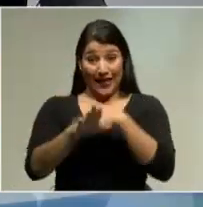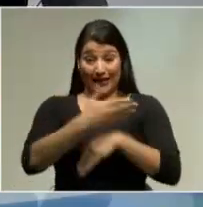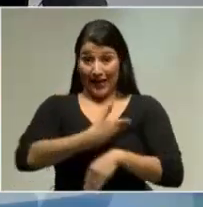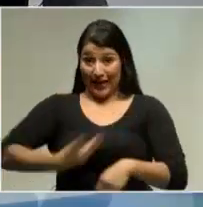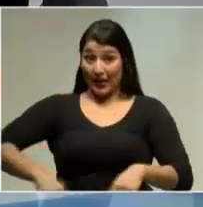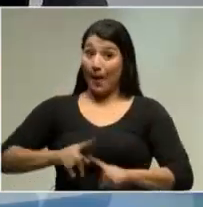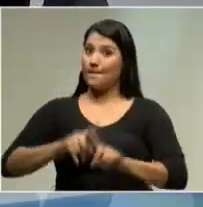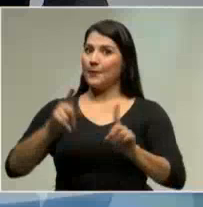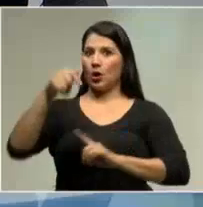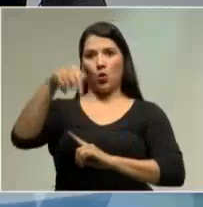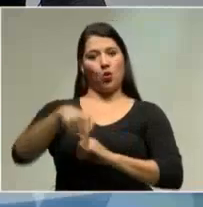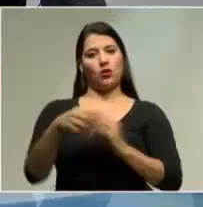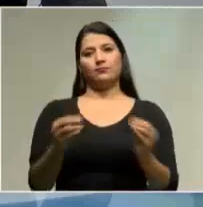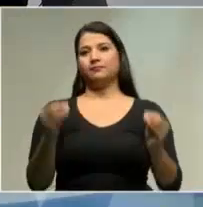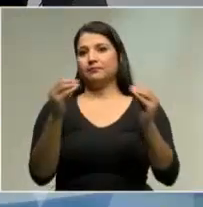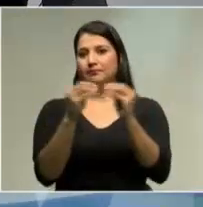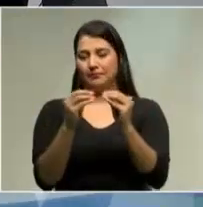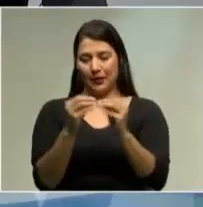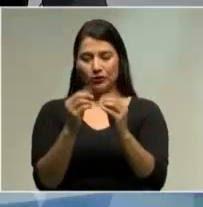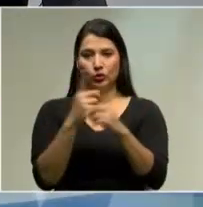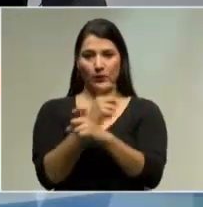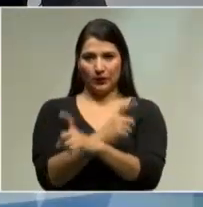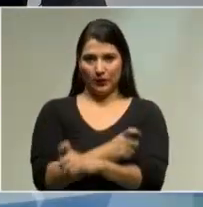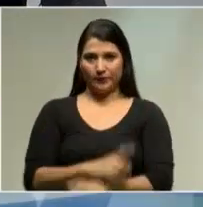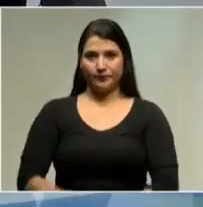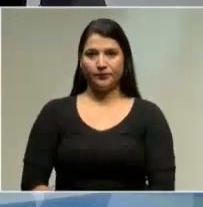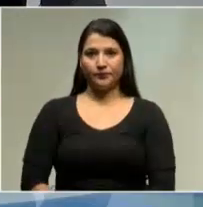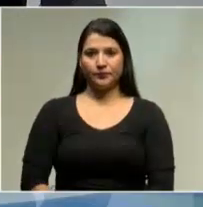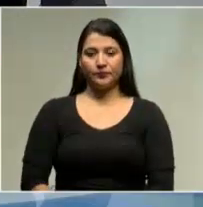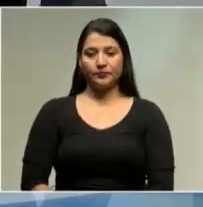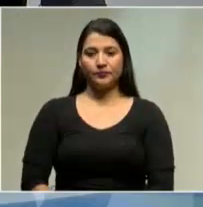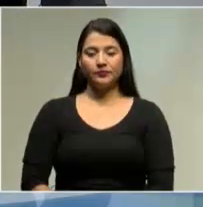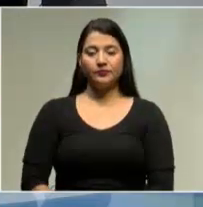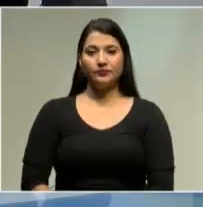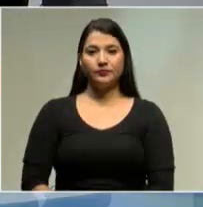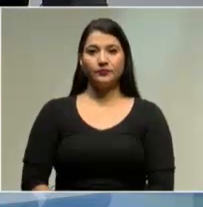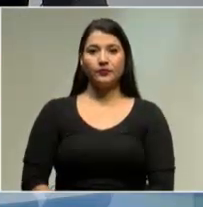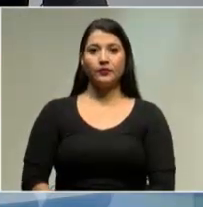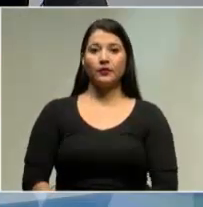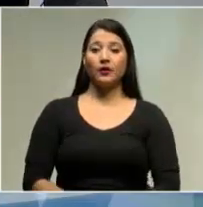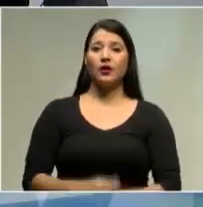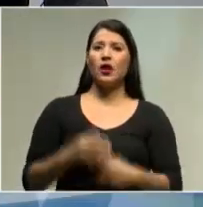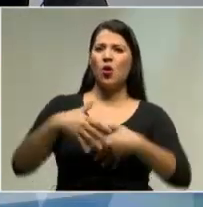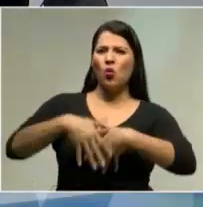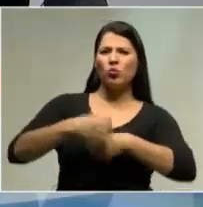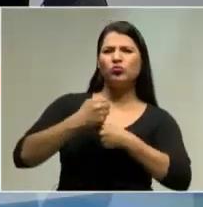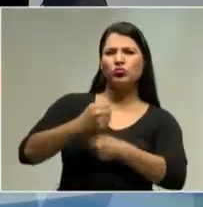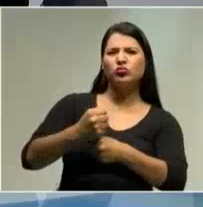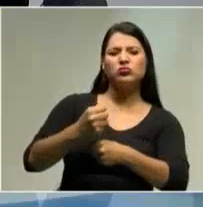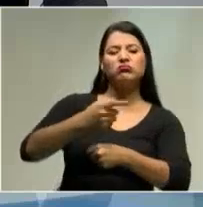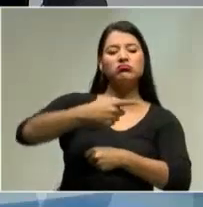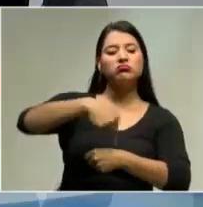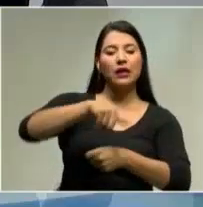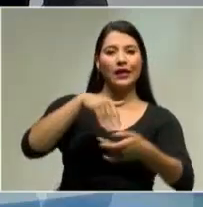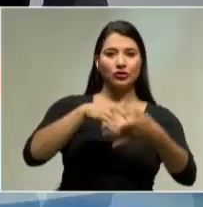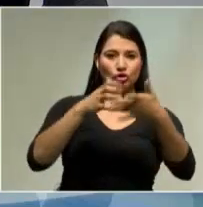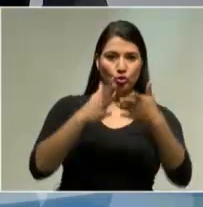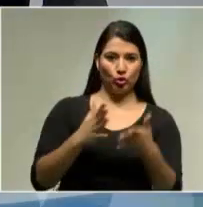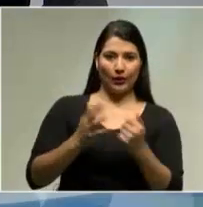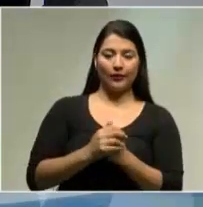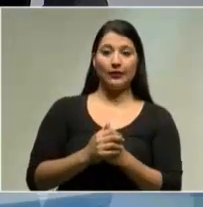hoy particularmente más complicado. Una protesta estudiantil. Bueno,